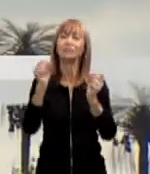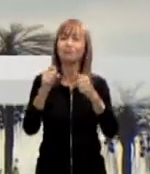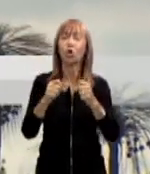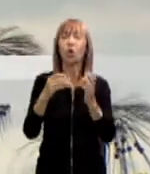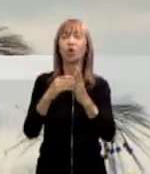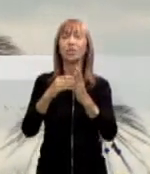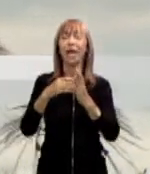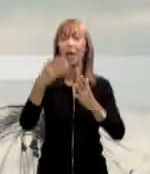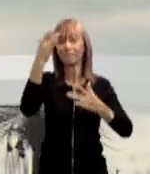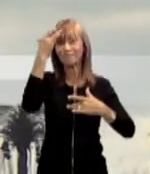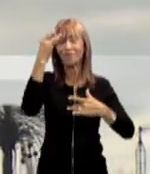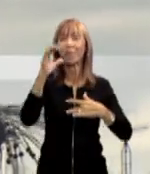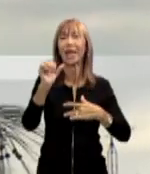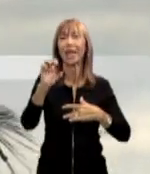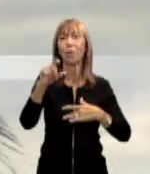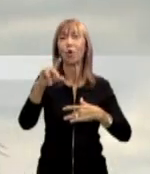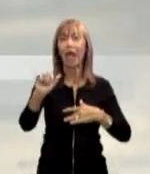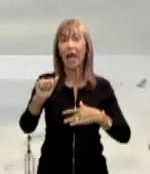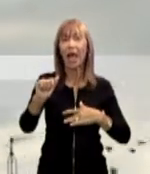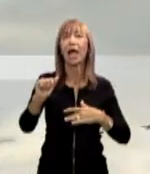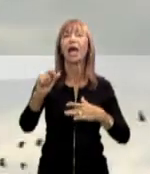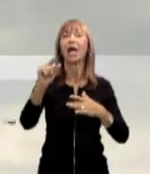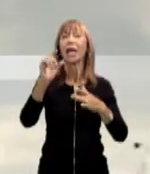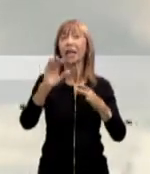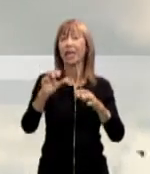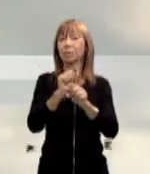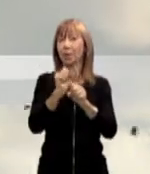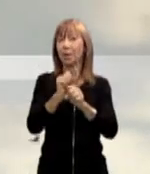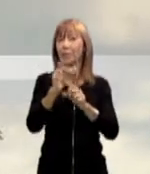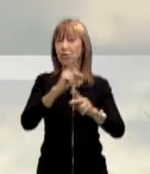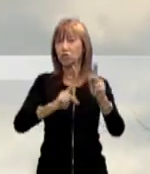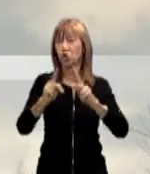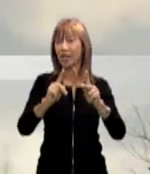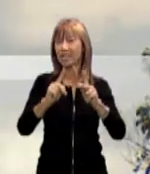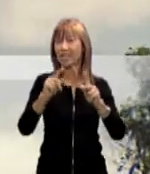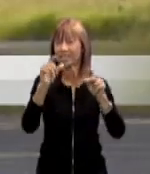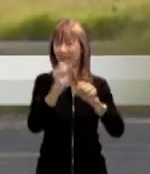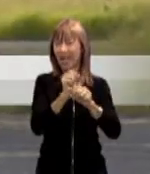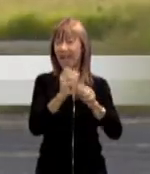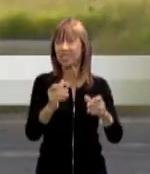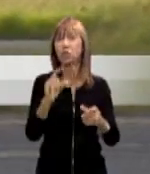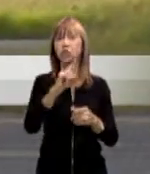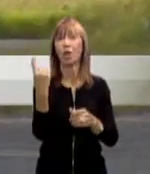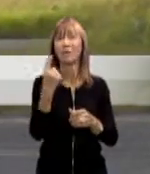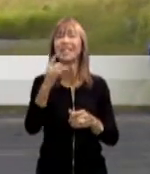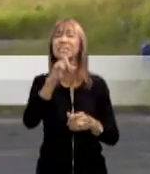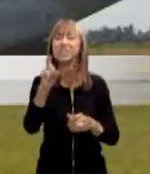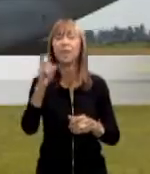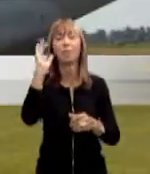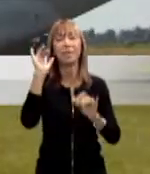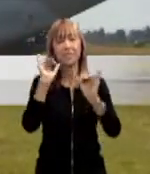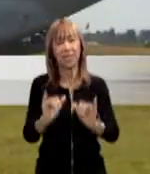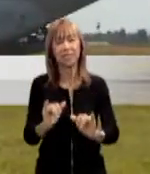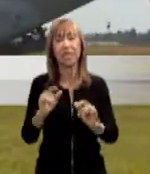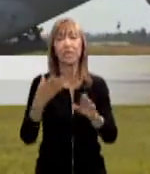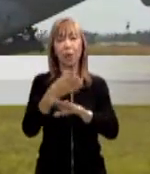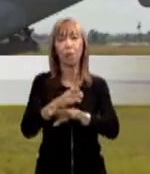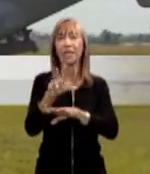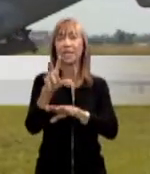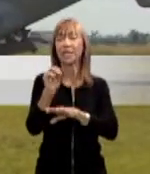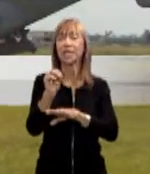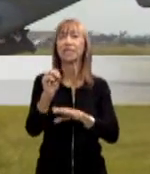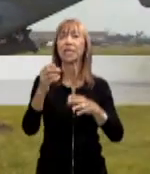En la retirada de los militares que trabajan en Liberia y Senegal, solo 100 permanecerán en la zona después del 30 de abril. Estos